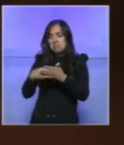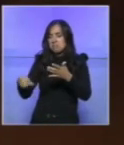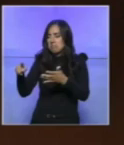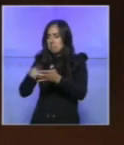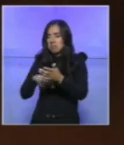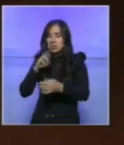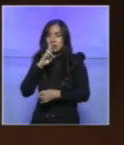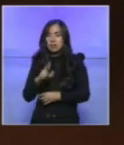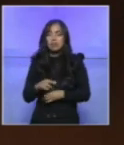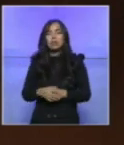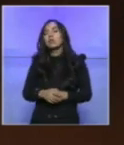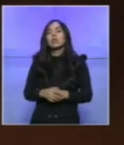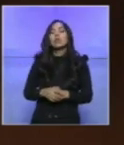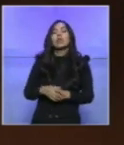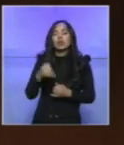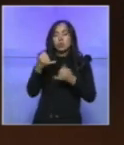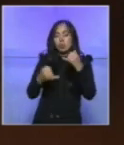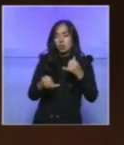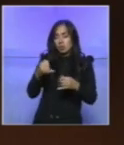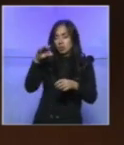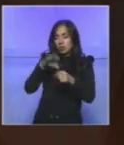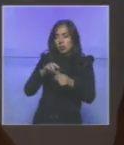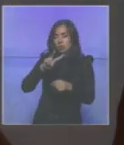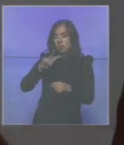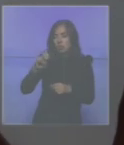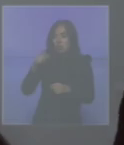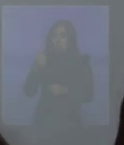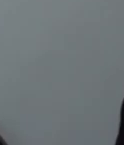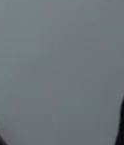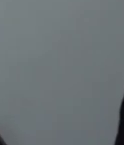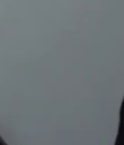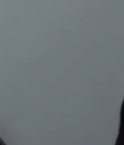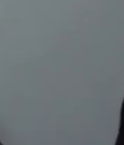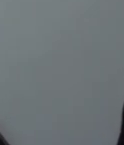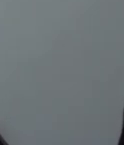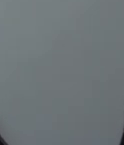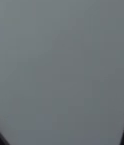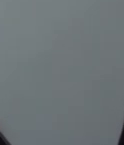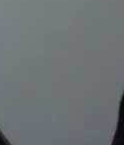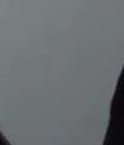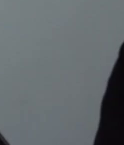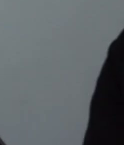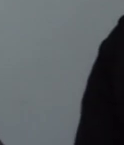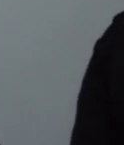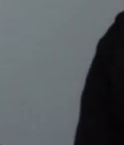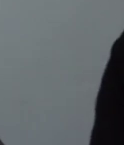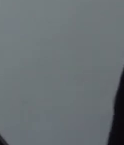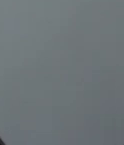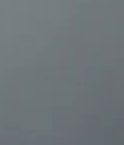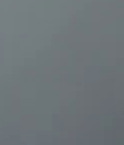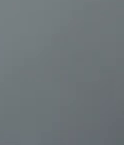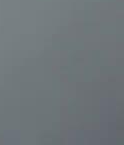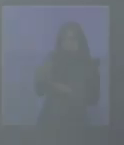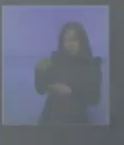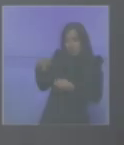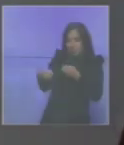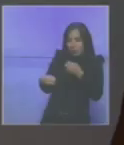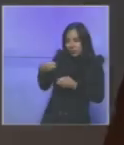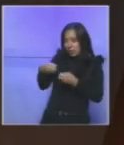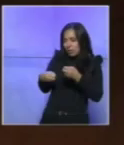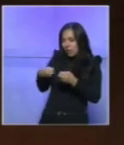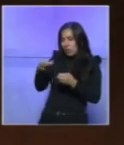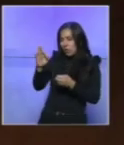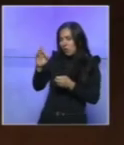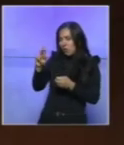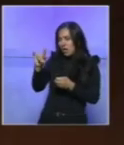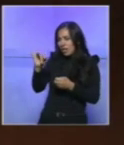retirarnos la diputación. Entonces ahorita estamos en el proceso de impugnación en Sala Superior. Y es lo que vamos a esperar, que ya nos den la audiencia